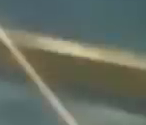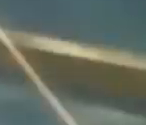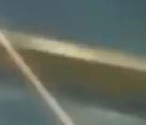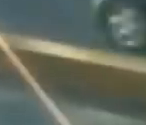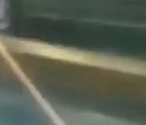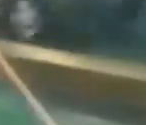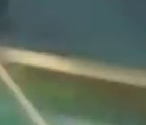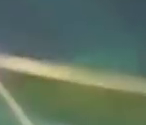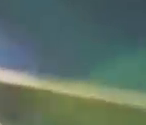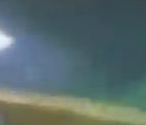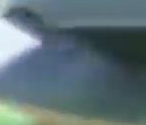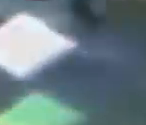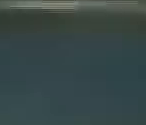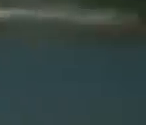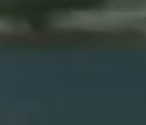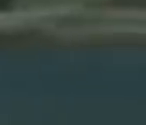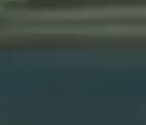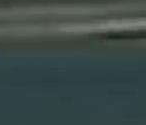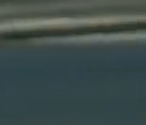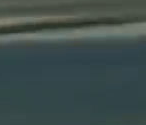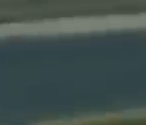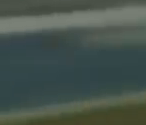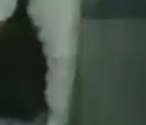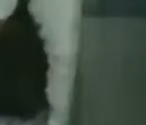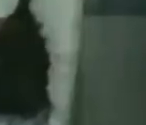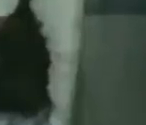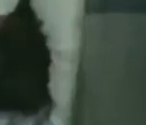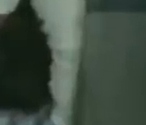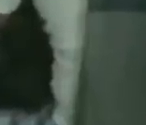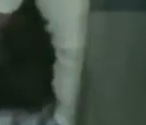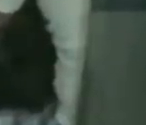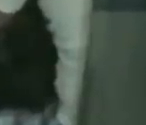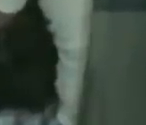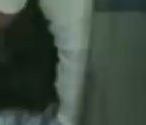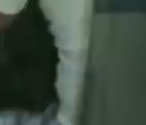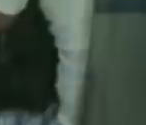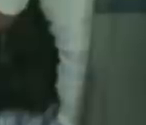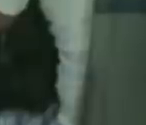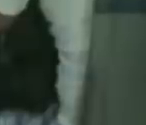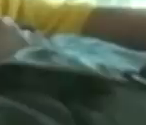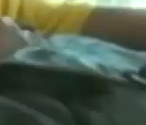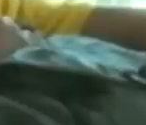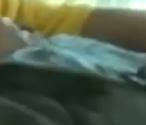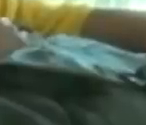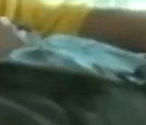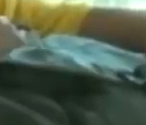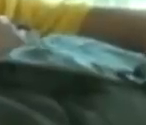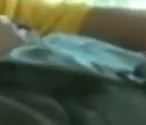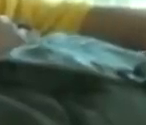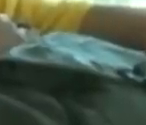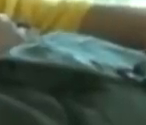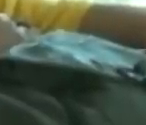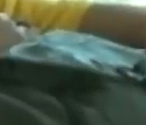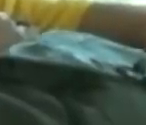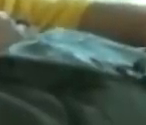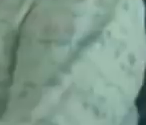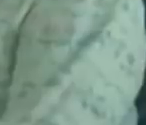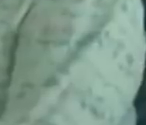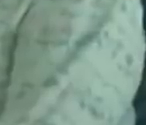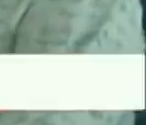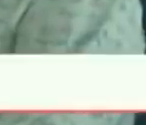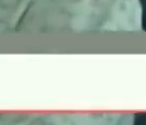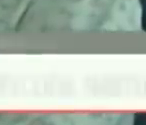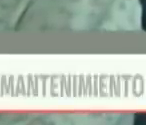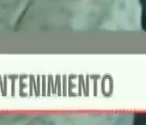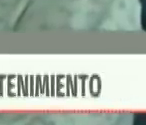la salud. Tenemos 7 rutas para pacientes renales y también tenemos 9 rutas para el resto